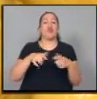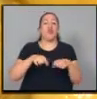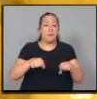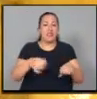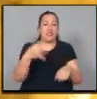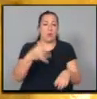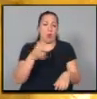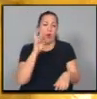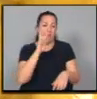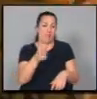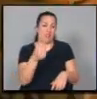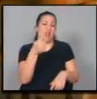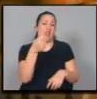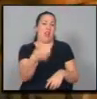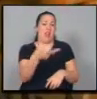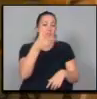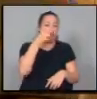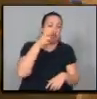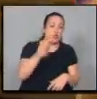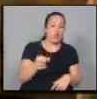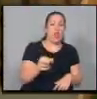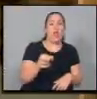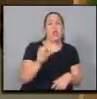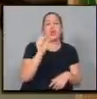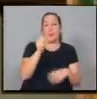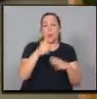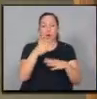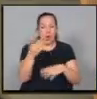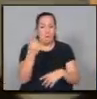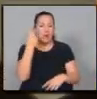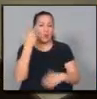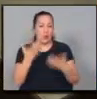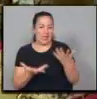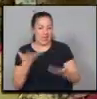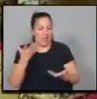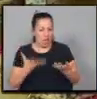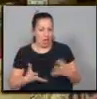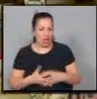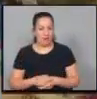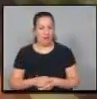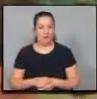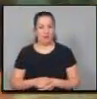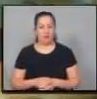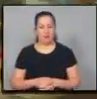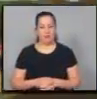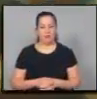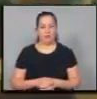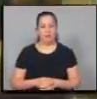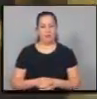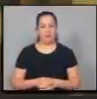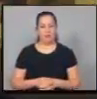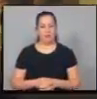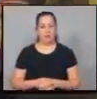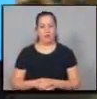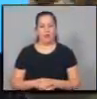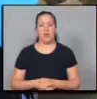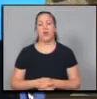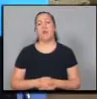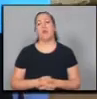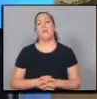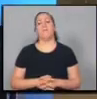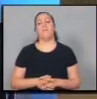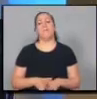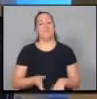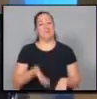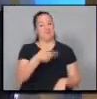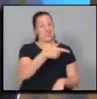a casi 80 y tal vez un poquito más el kilo. Bueno, algo había adelantado